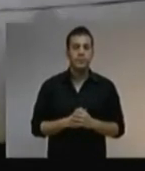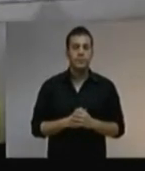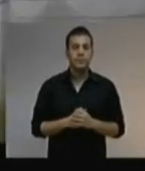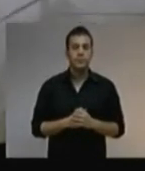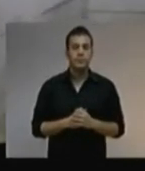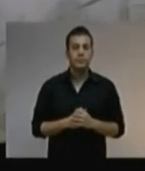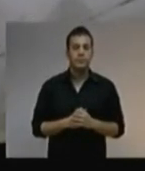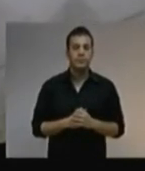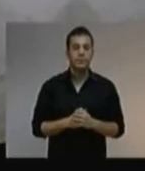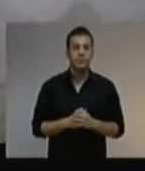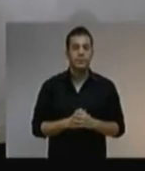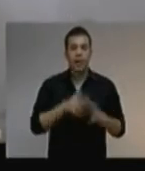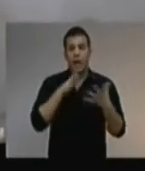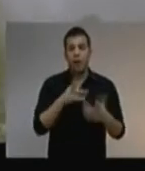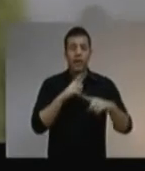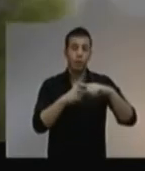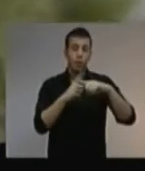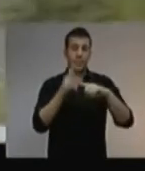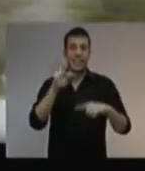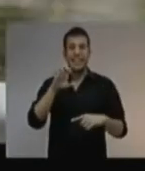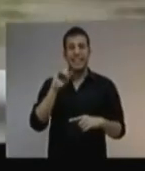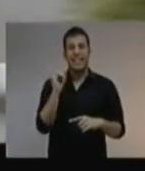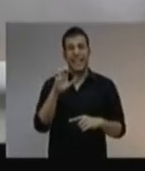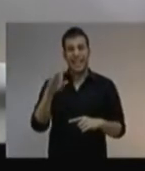Nos desplazamos hasta la conocida Cruz de Tejeda.